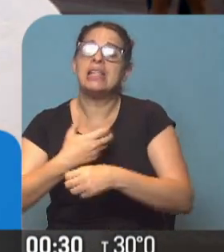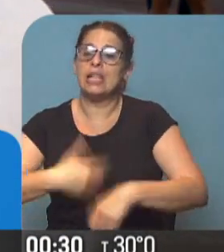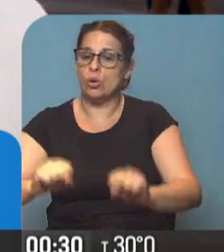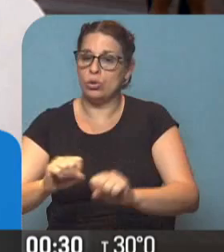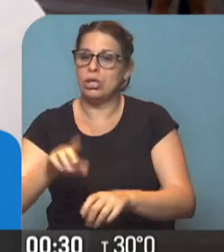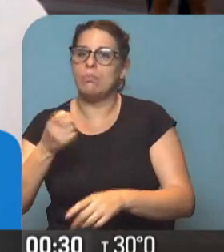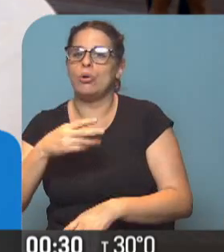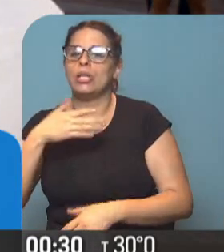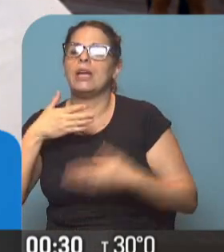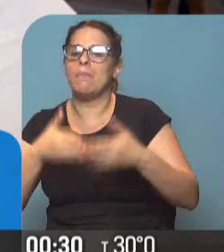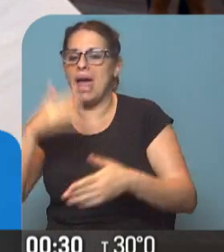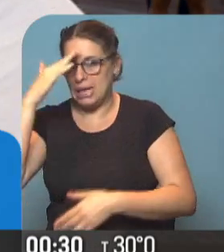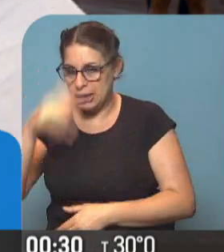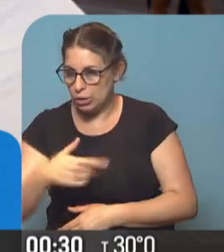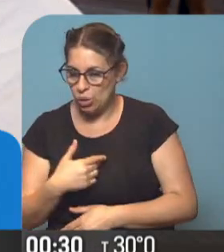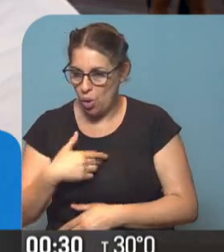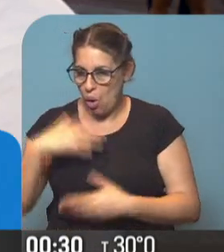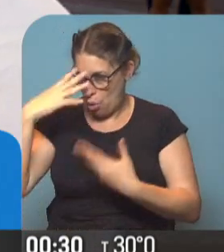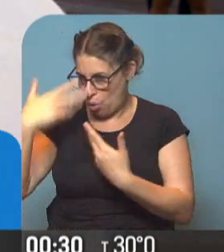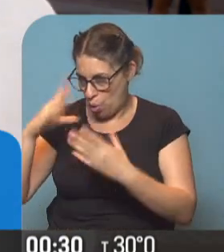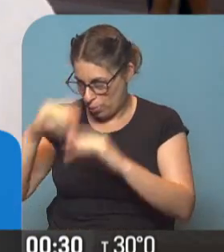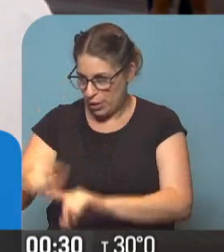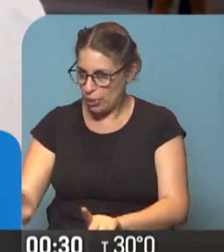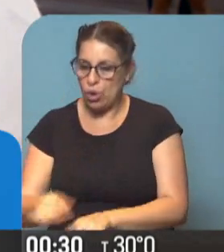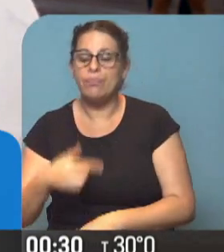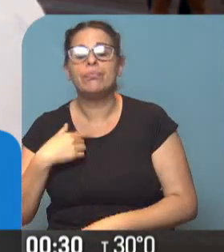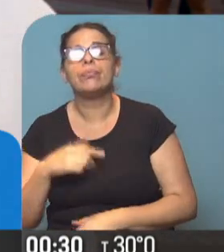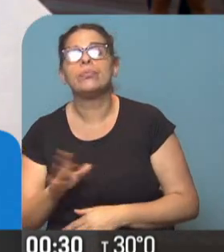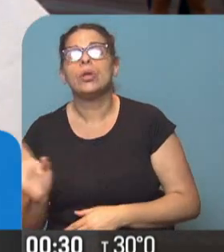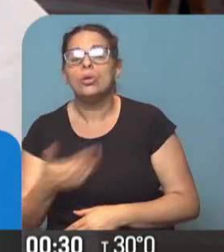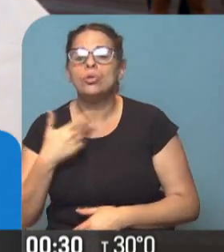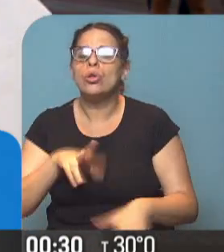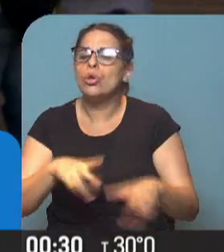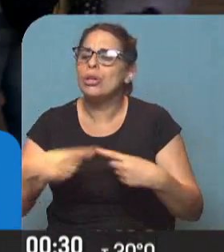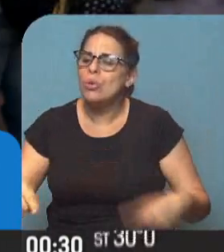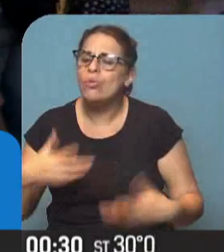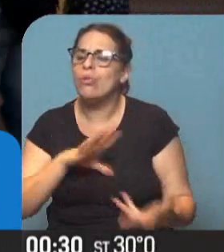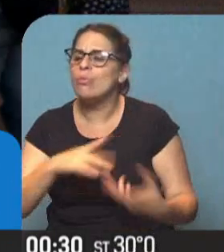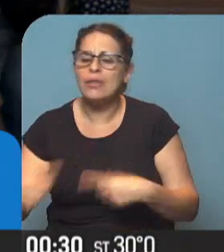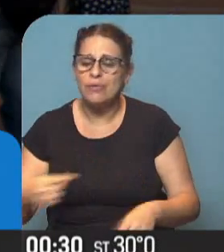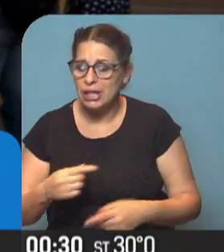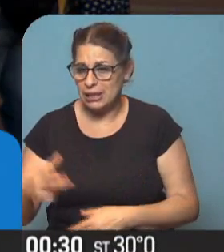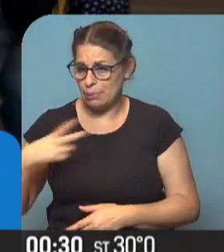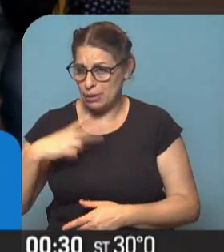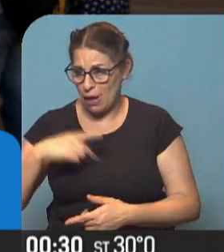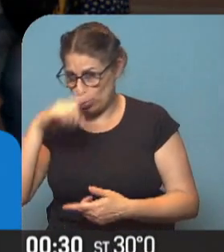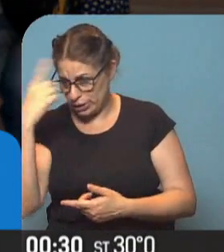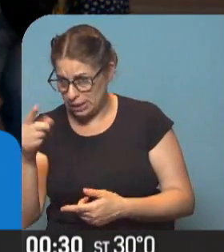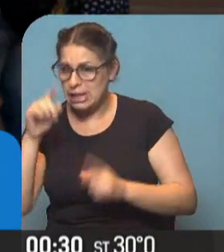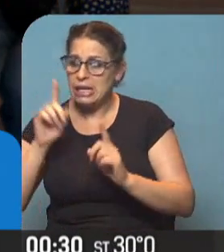atrás a otro marino agotando y ocupando absolutamente todos los recursos privados estatales